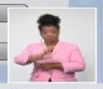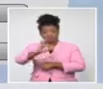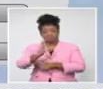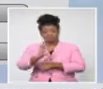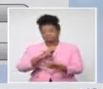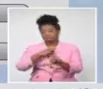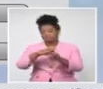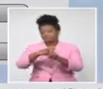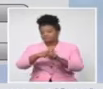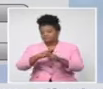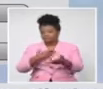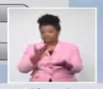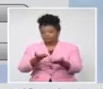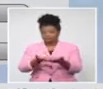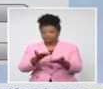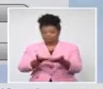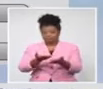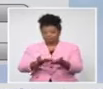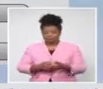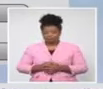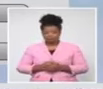de las muestras analizadas.